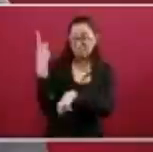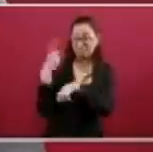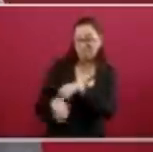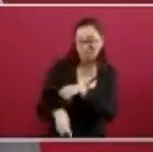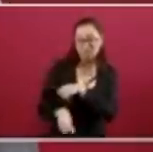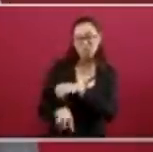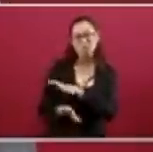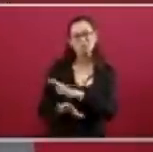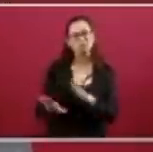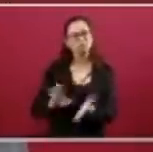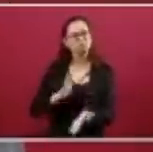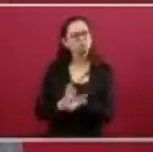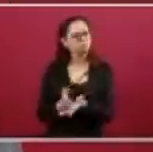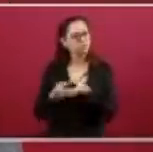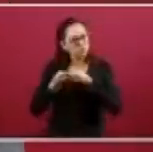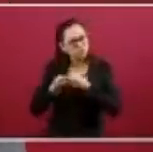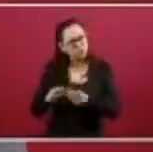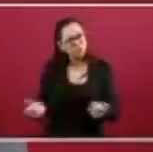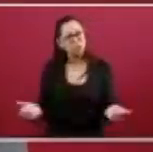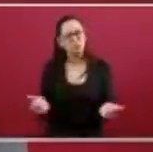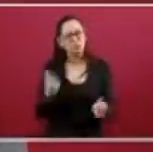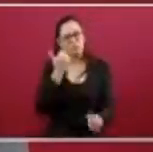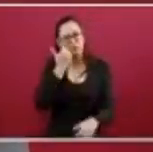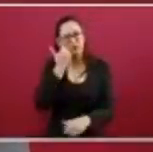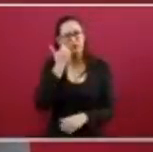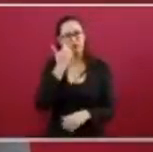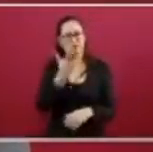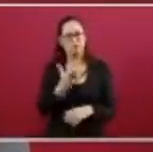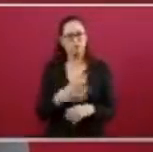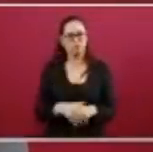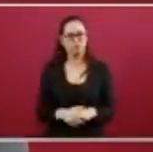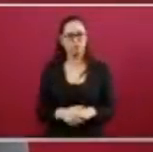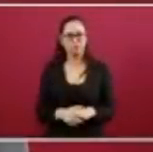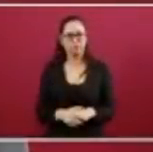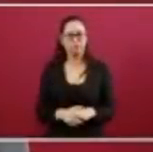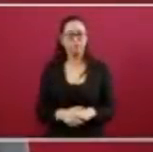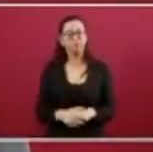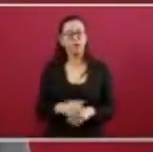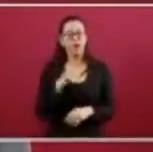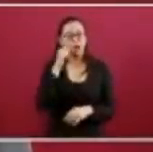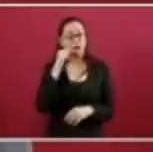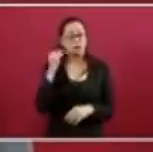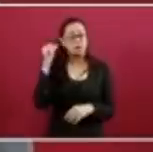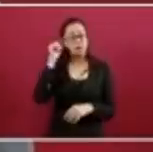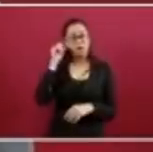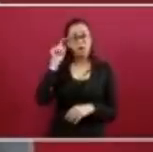Ayer nos tocó ir a Morelos